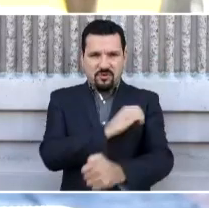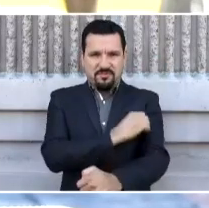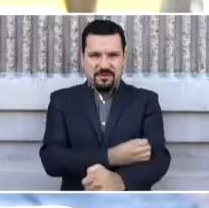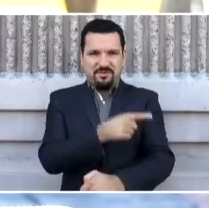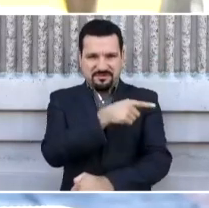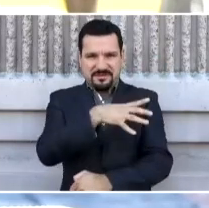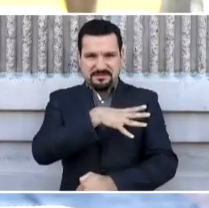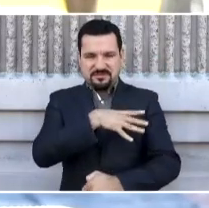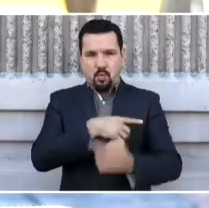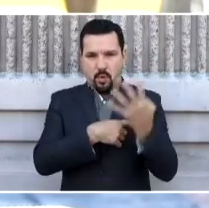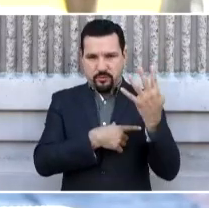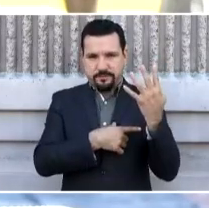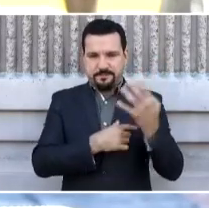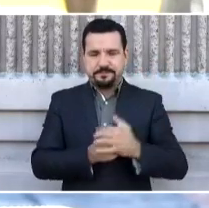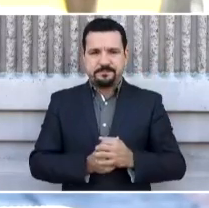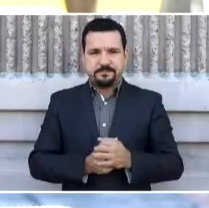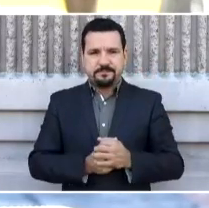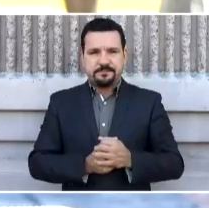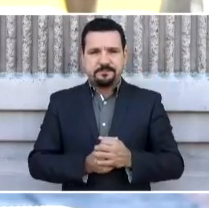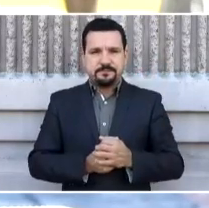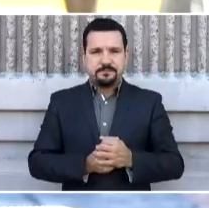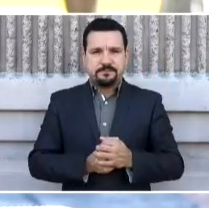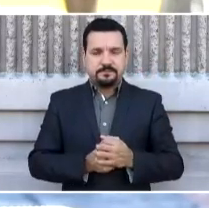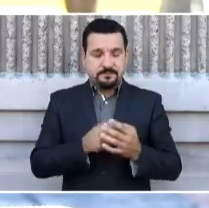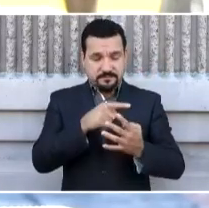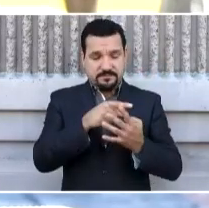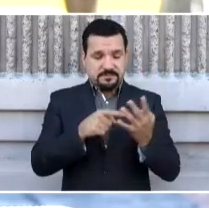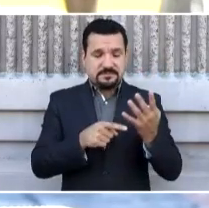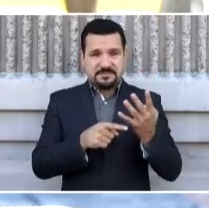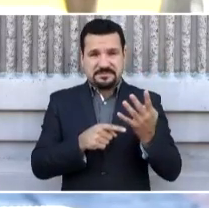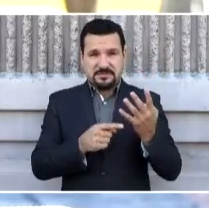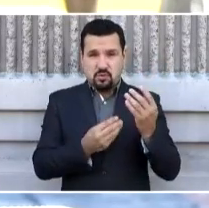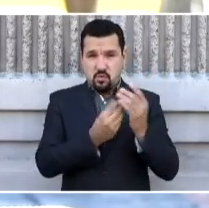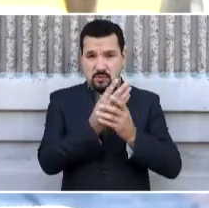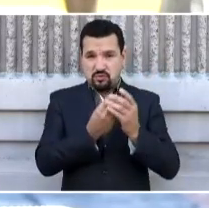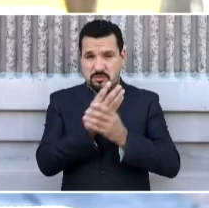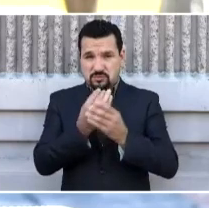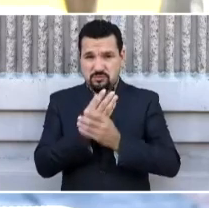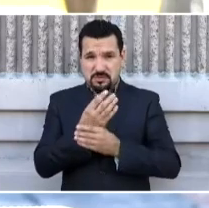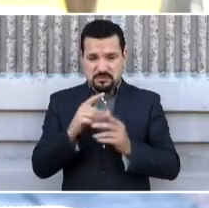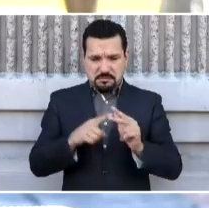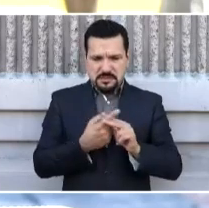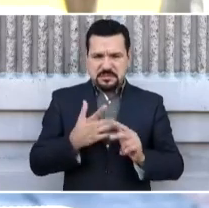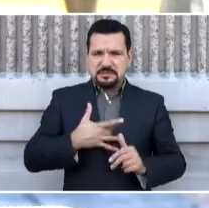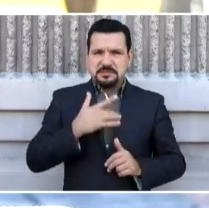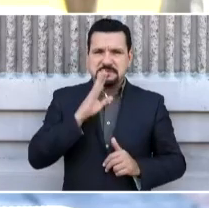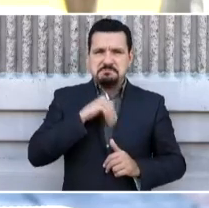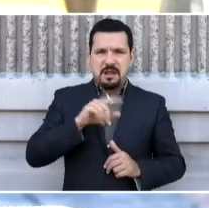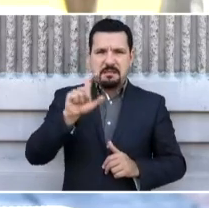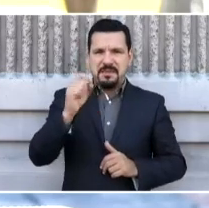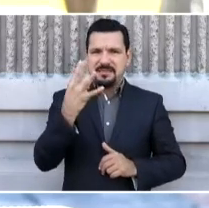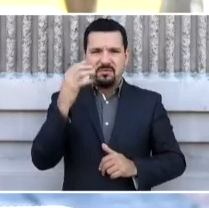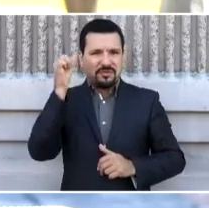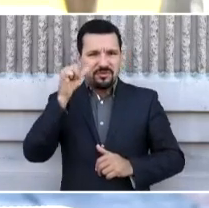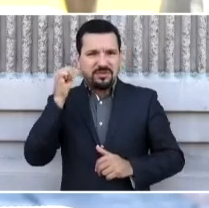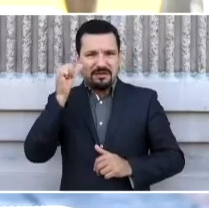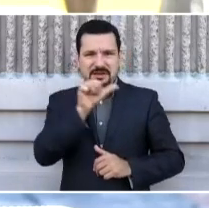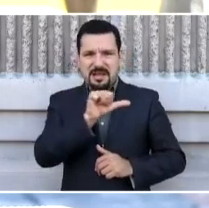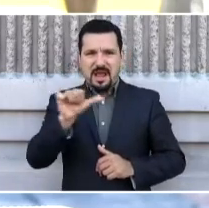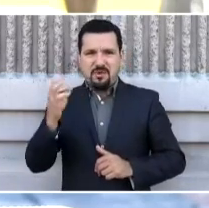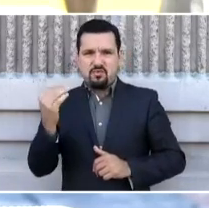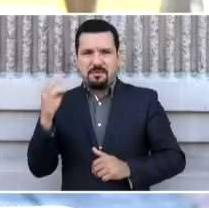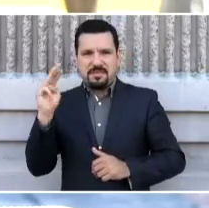Los casos, por supuesto, son nuevos e indican que hay actividad. Todos comenzaron síntomas entre el 24 de abril y el 9 de